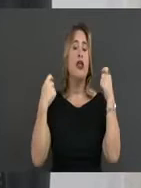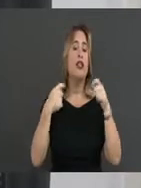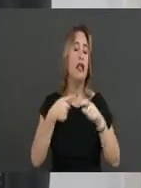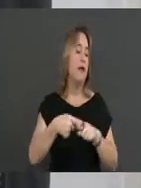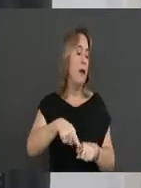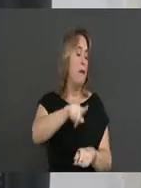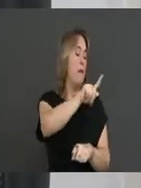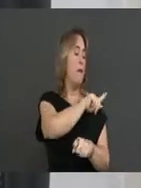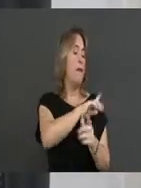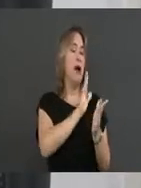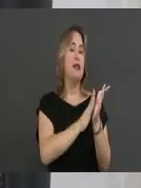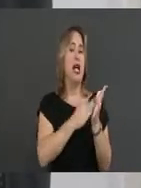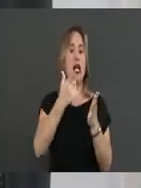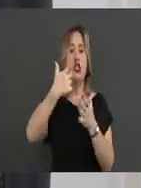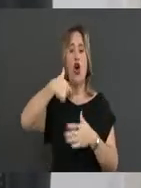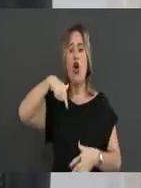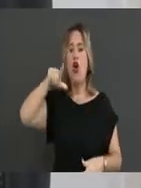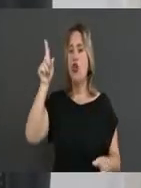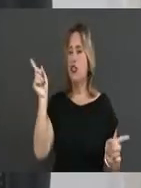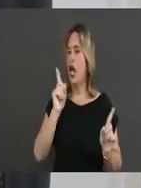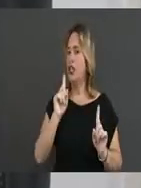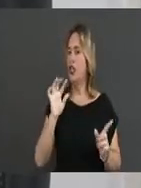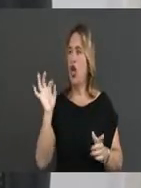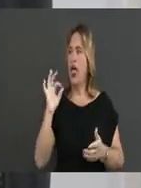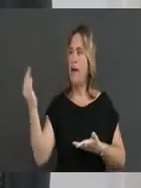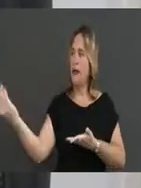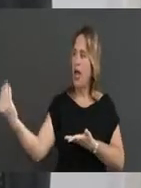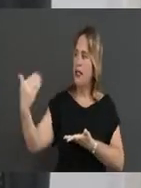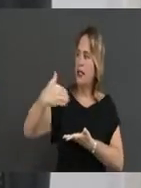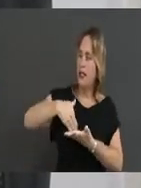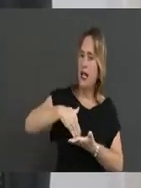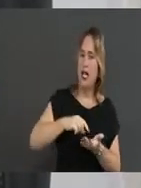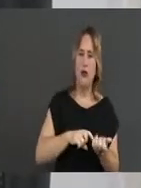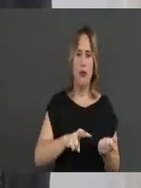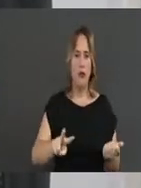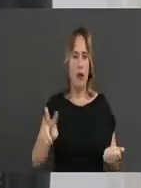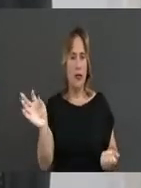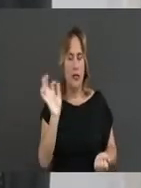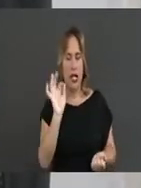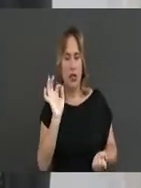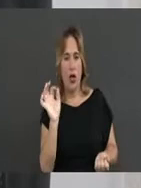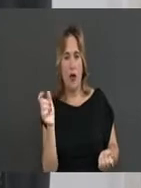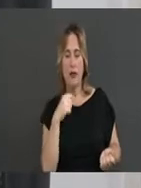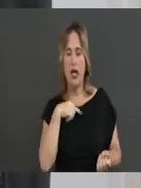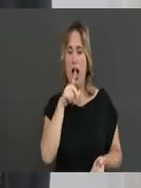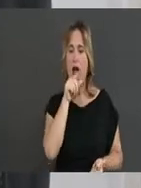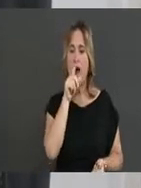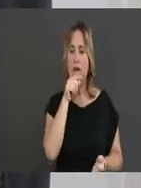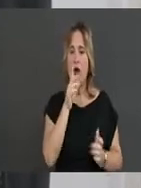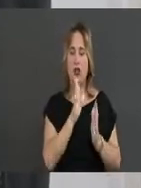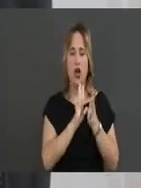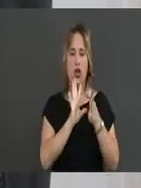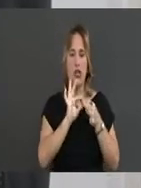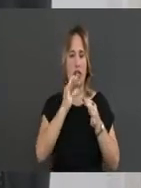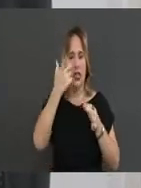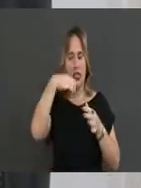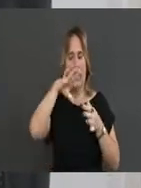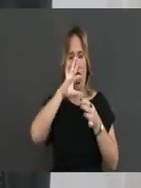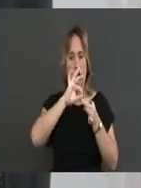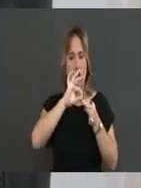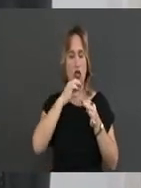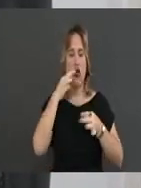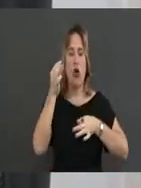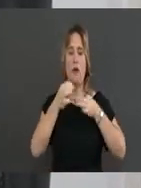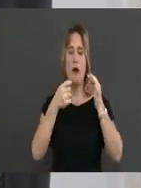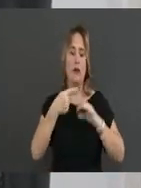norma del mes de julio. No ha arribado ni a la provincia ni al país el pollo de agosto. Y bueno, como expliqué en el